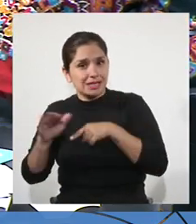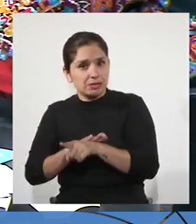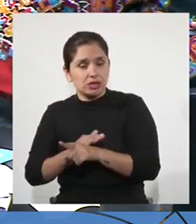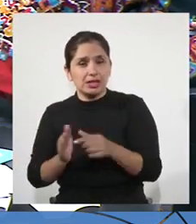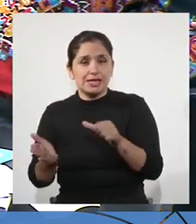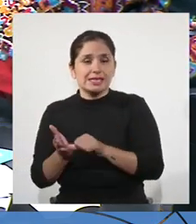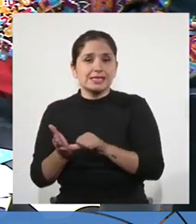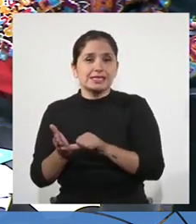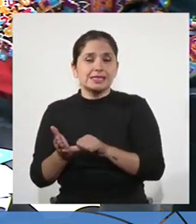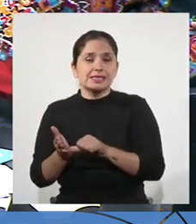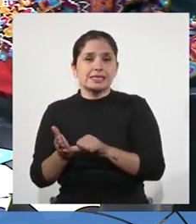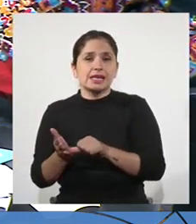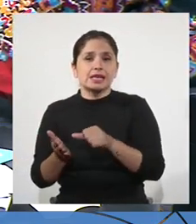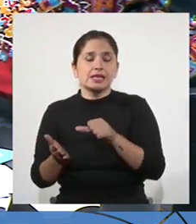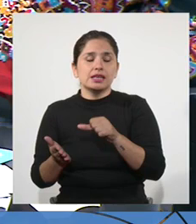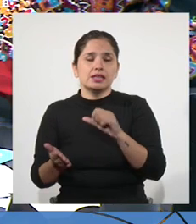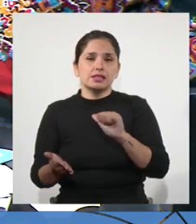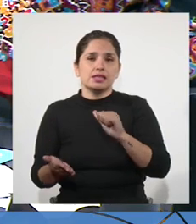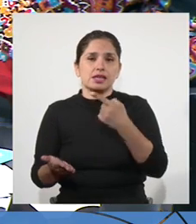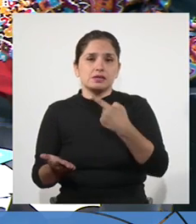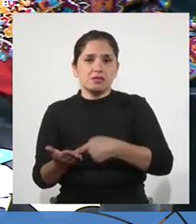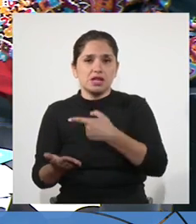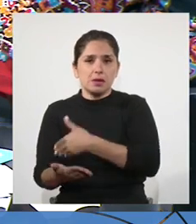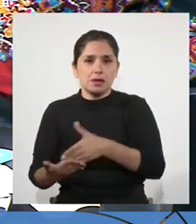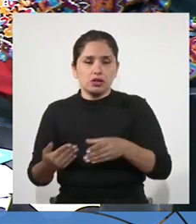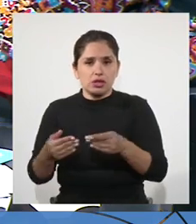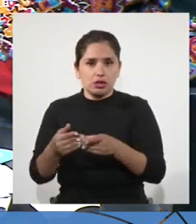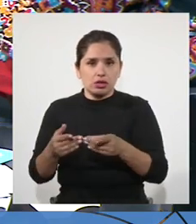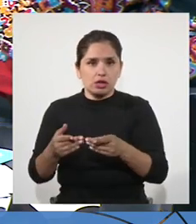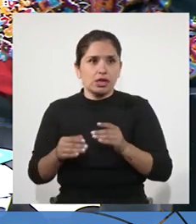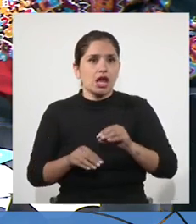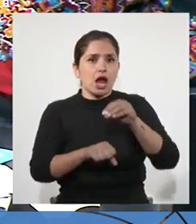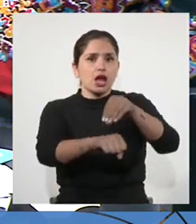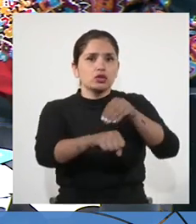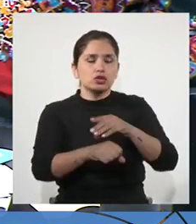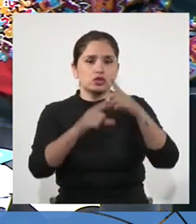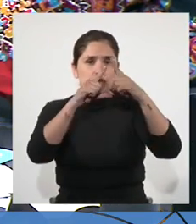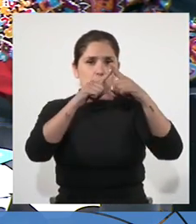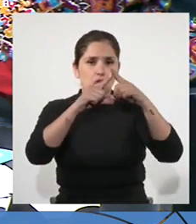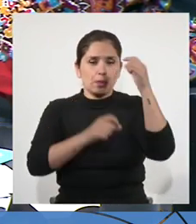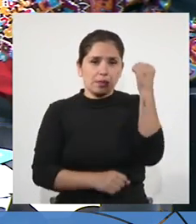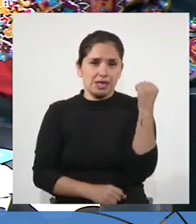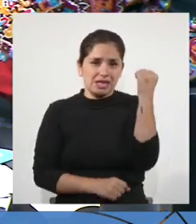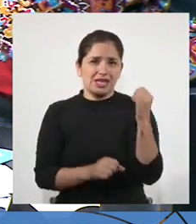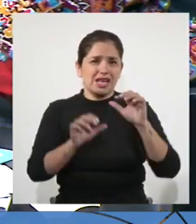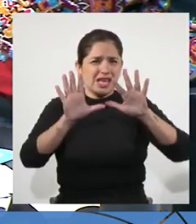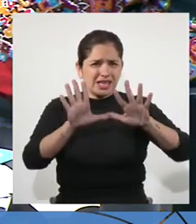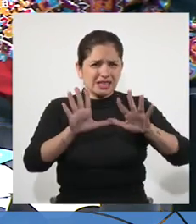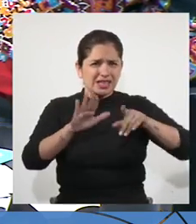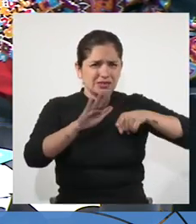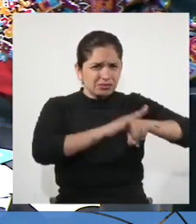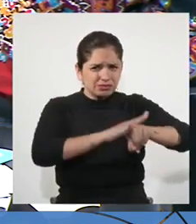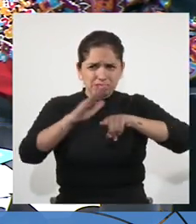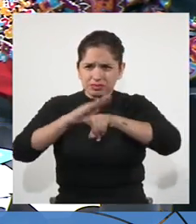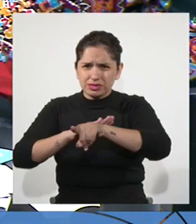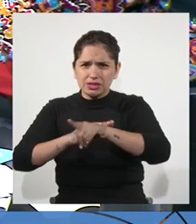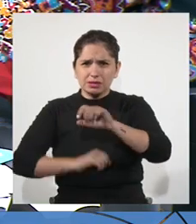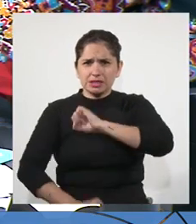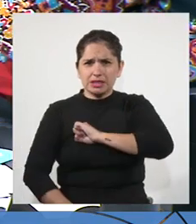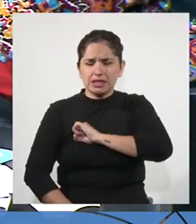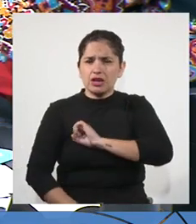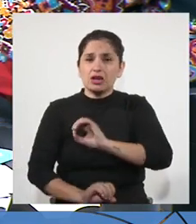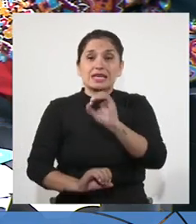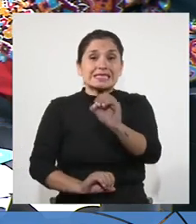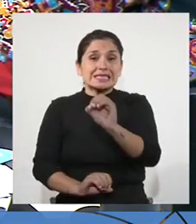6.000 millones de dólares en tres nuevas líneas que anunció el presidente Piñera. 10 líneas de metro para Santiago, 0 líneas de metro